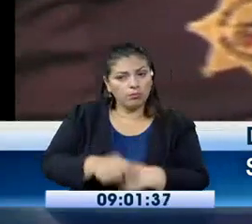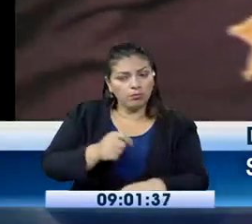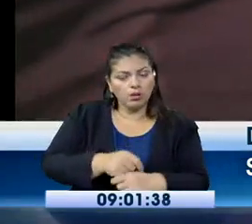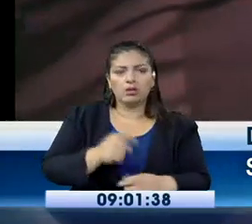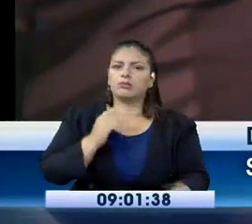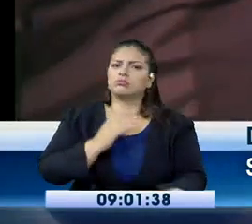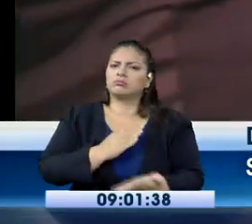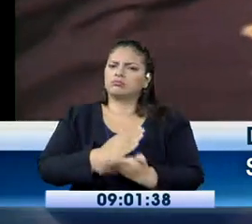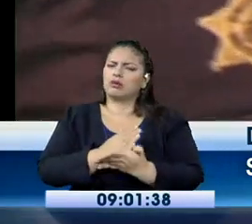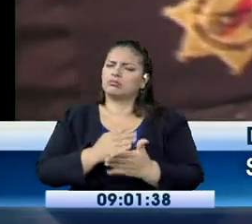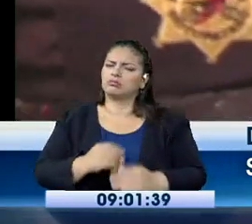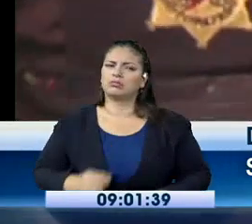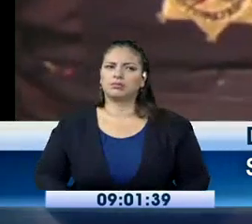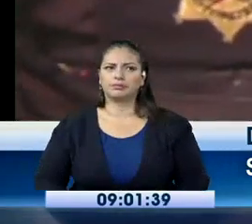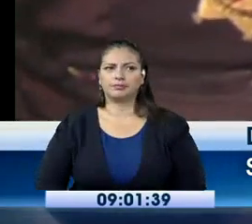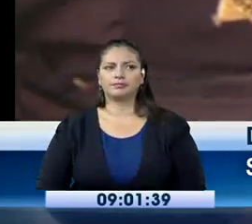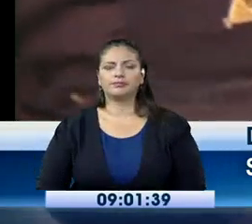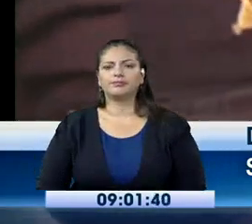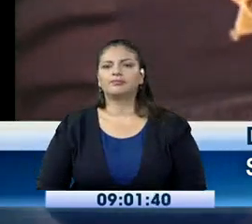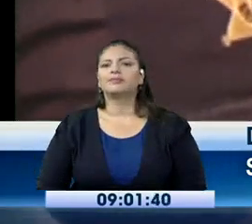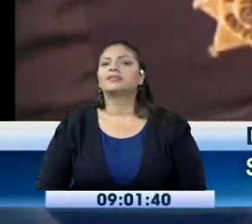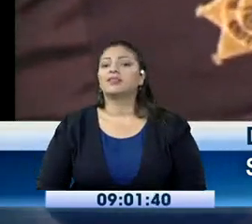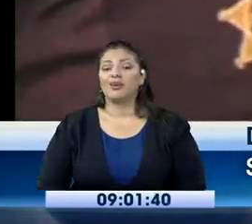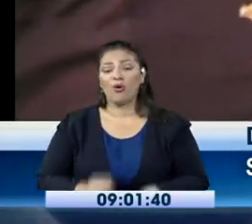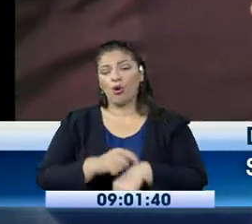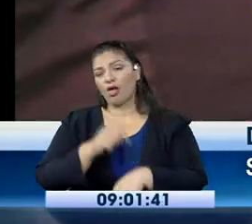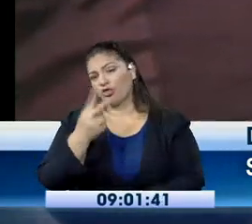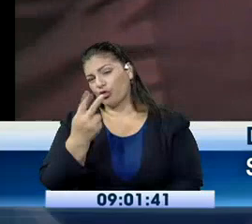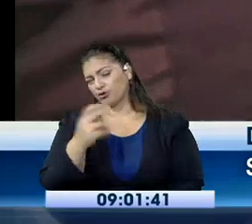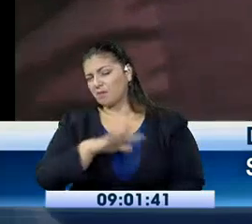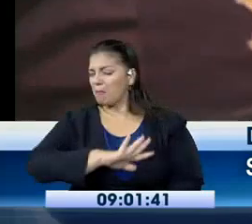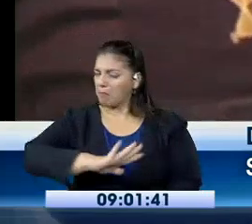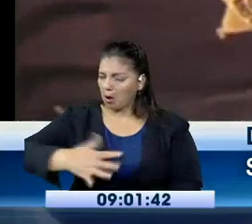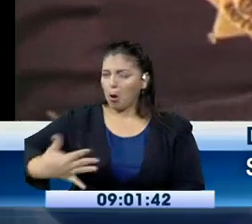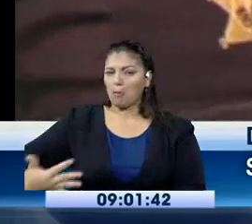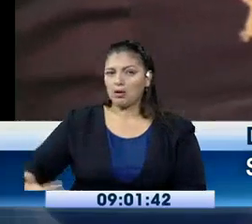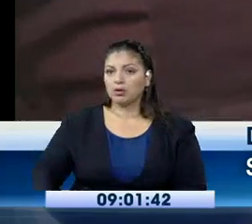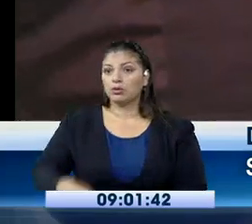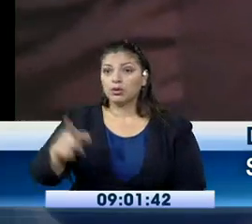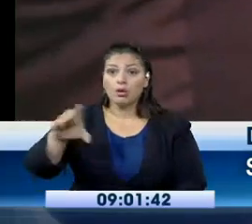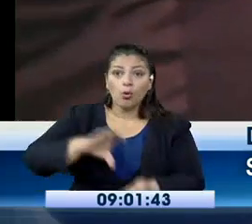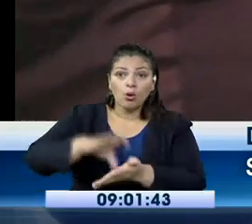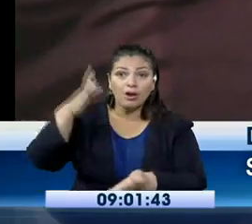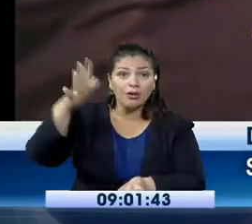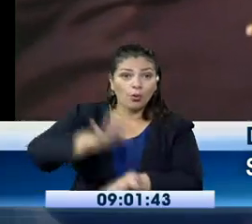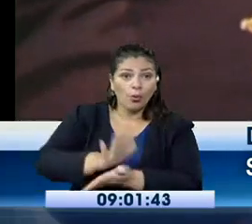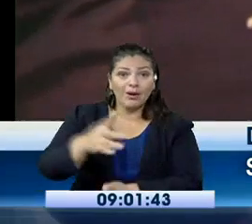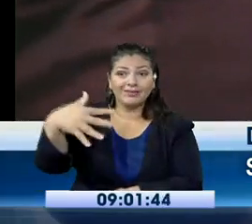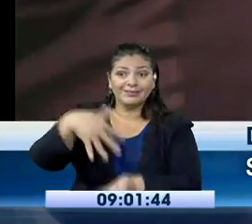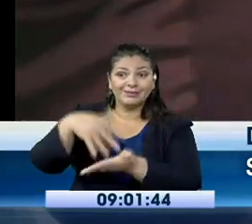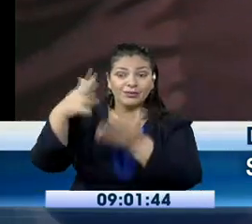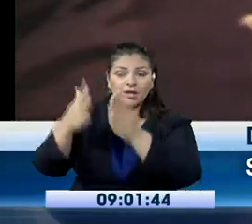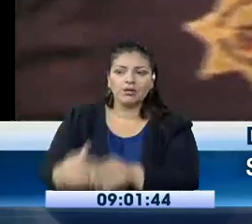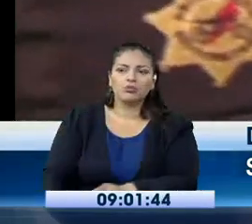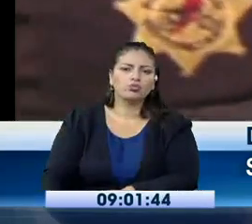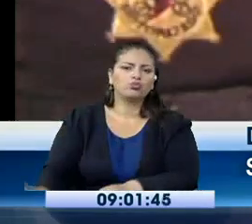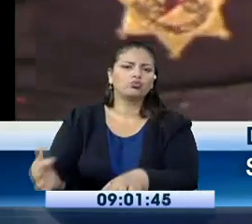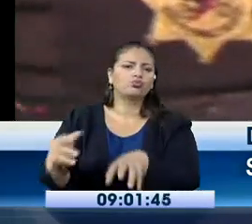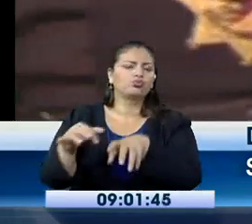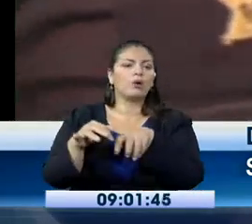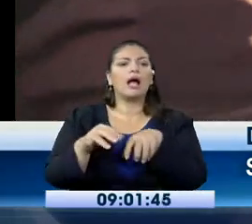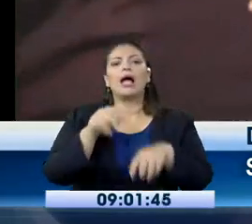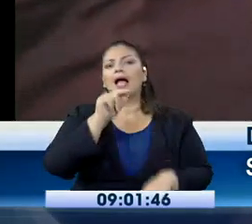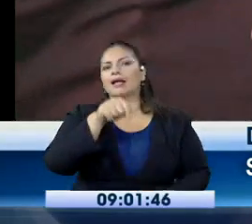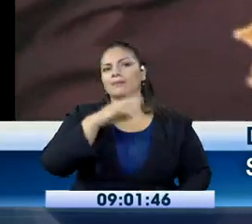días que asentamos el patrullaje, lo que es al mediodía, porque son las horas picos, la hora que salen los estudiantes, a esta hora salen los expendedores